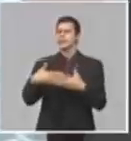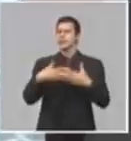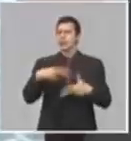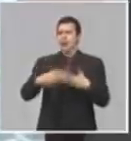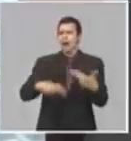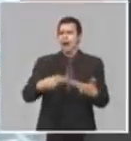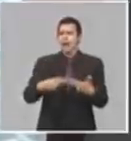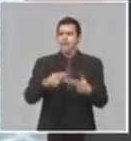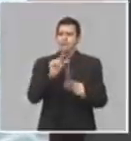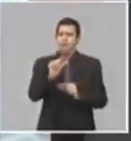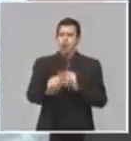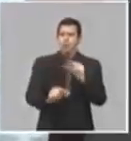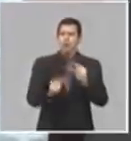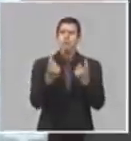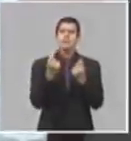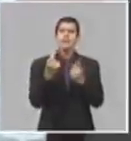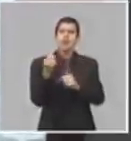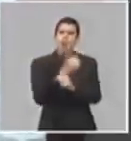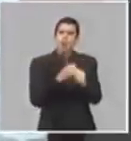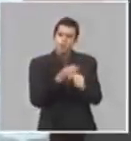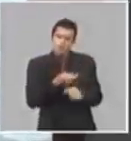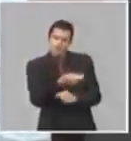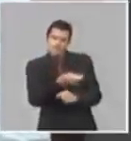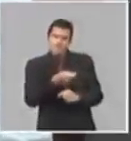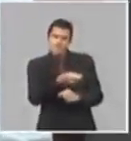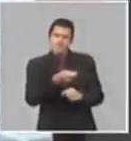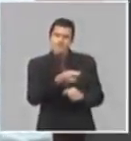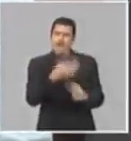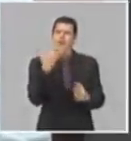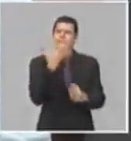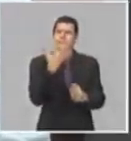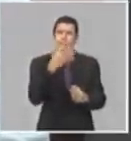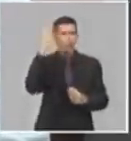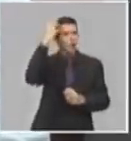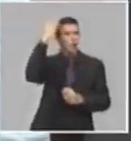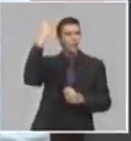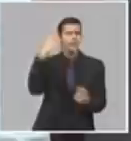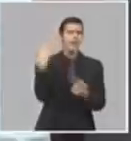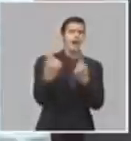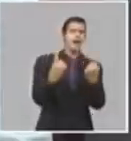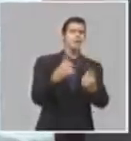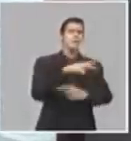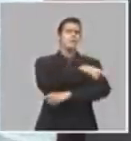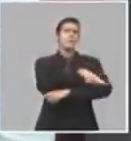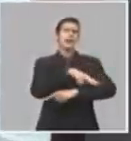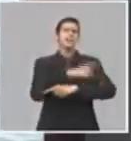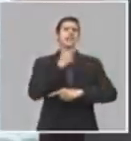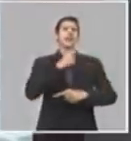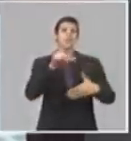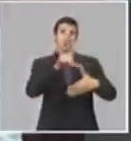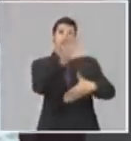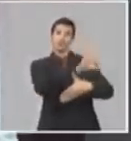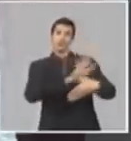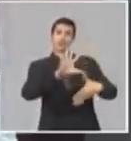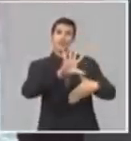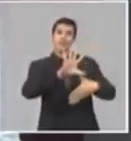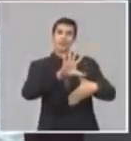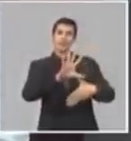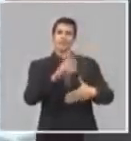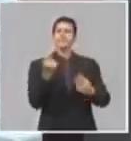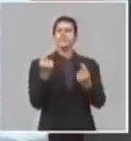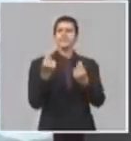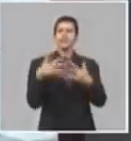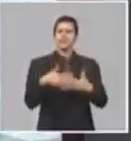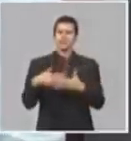y el soborno a gobiernos de países para lograr sus propósitos. La obsesión y la hazaña que hay contra